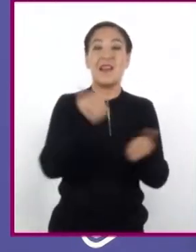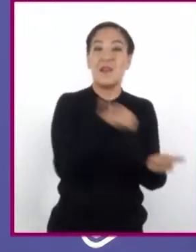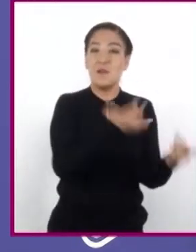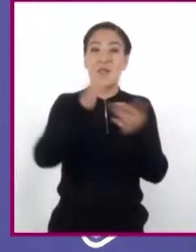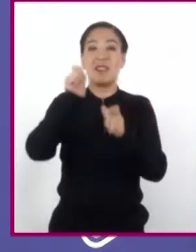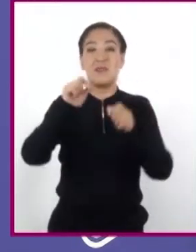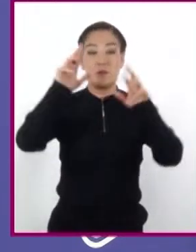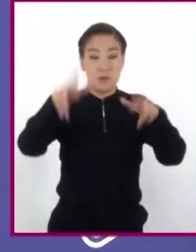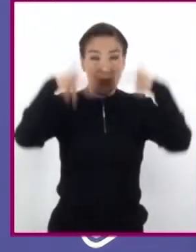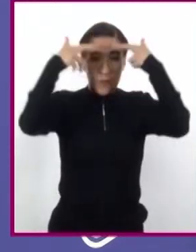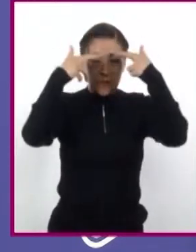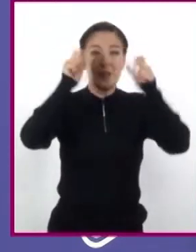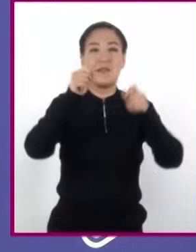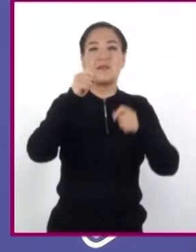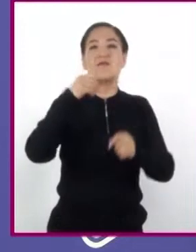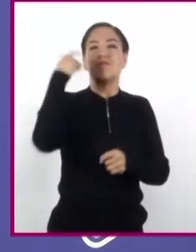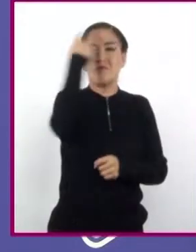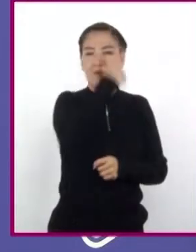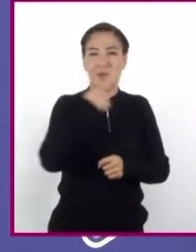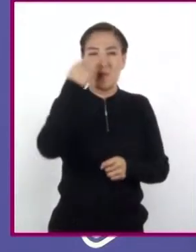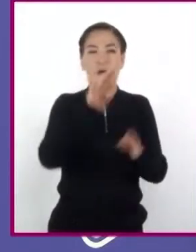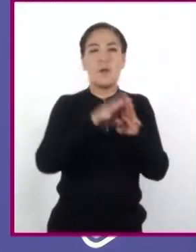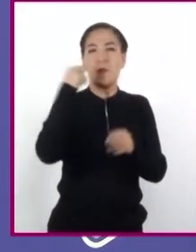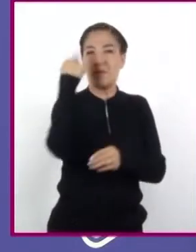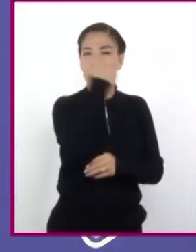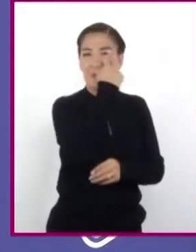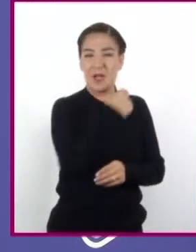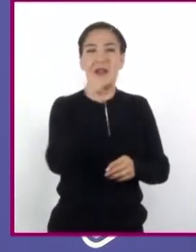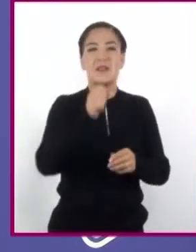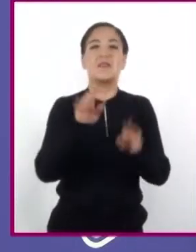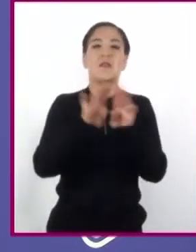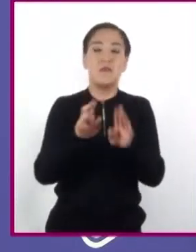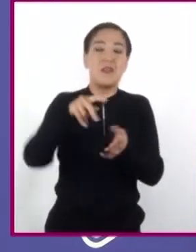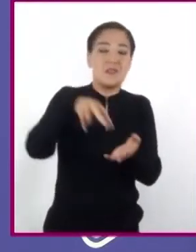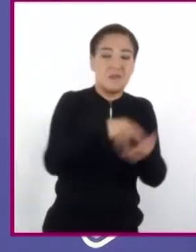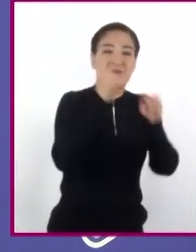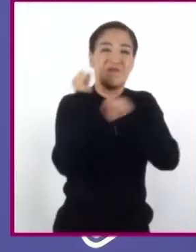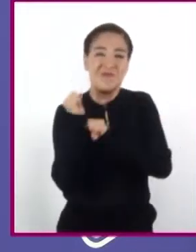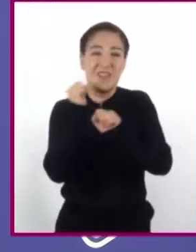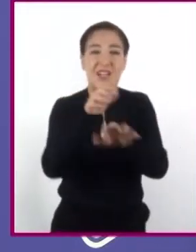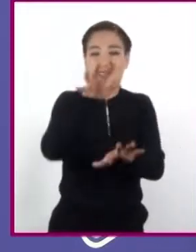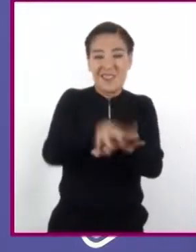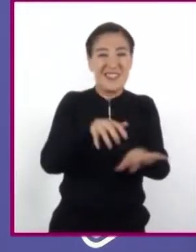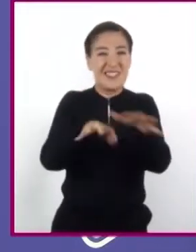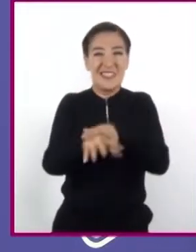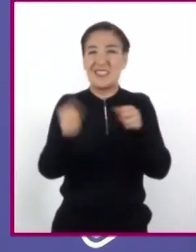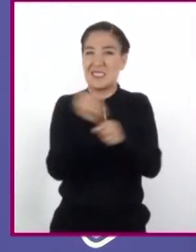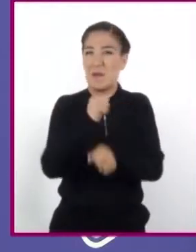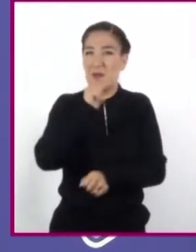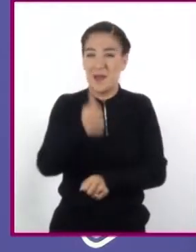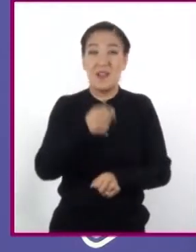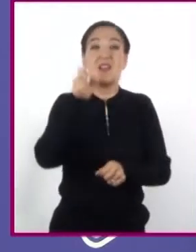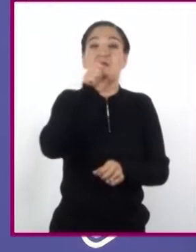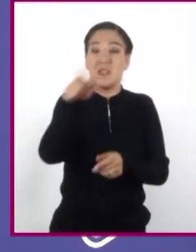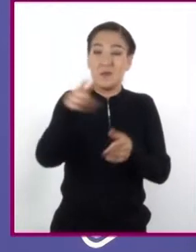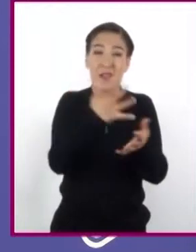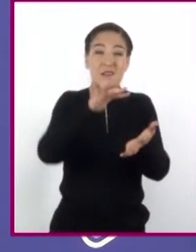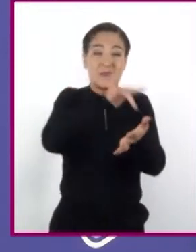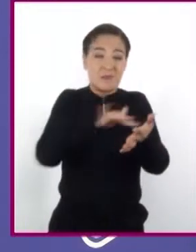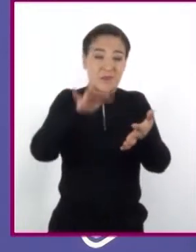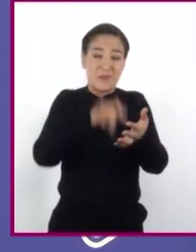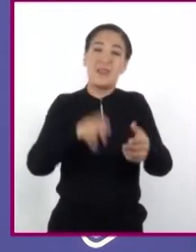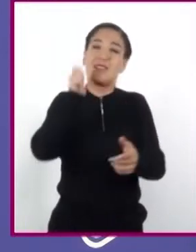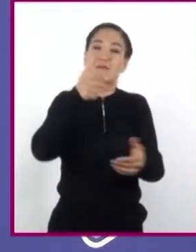corona pintada en la cabeza, una candela en las manos e ir descalza. Ella misma leyó su sentencia delante de toda